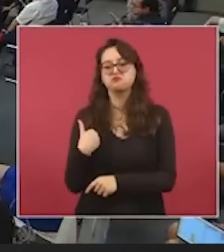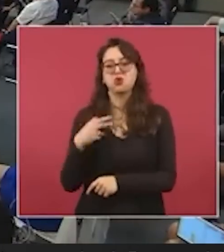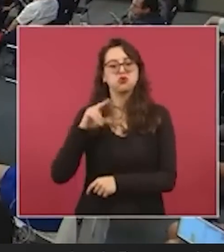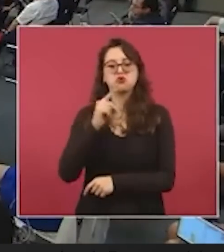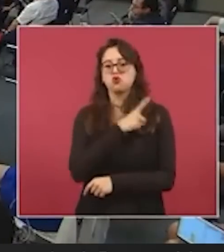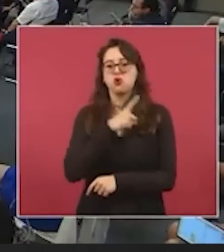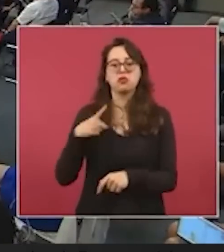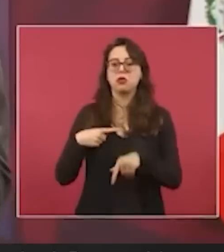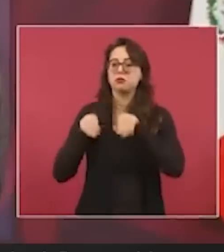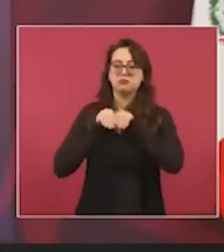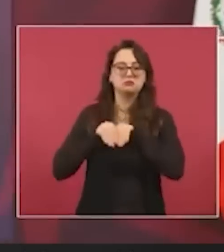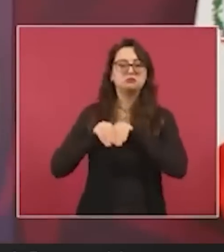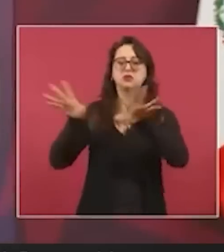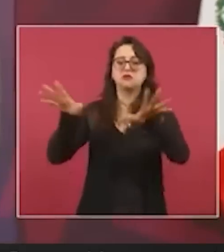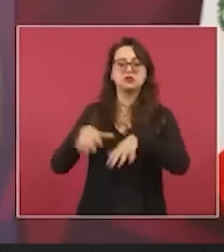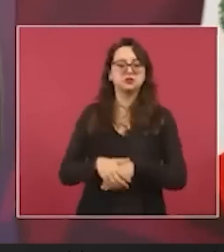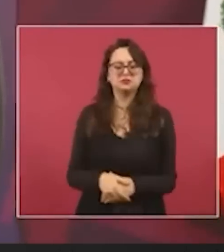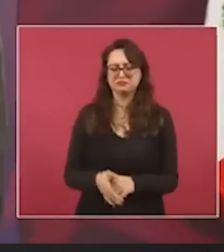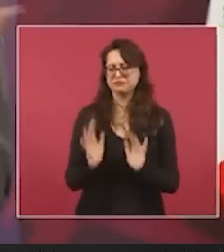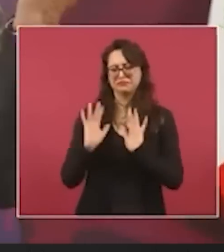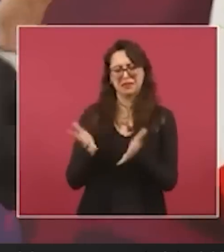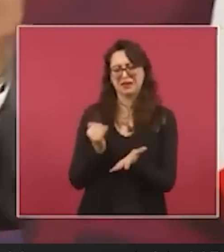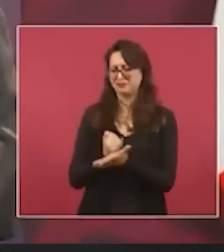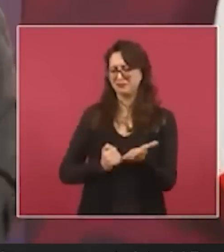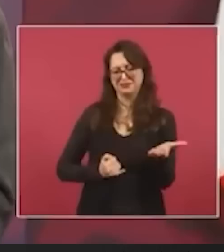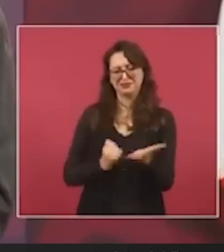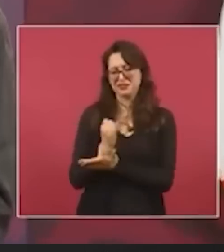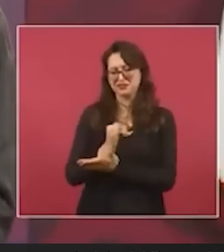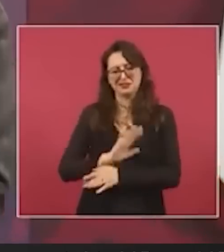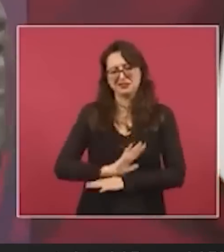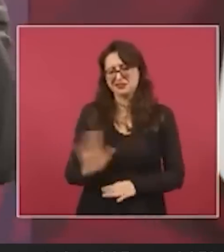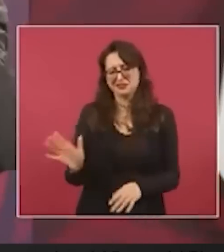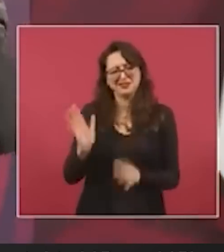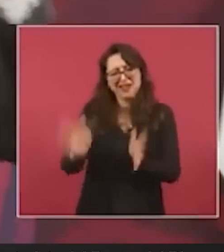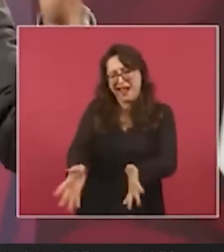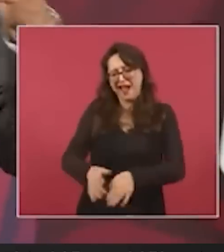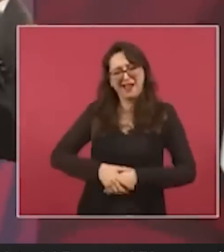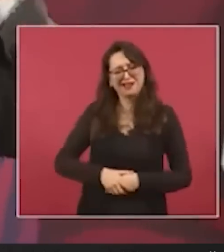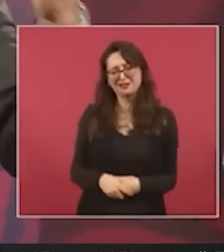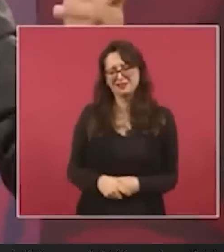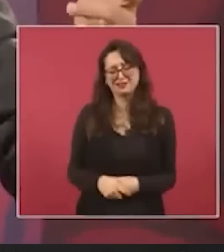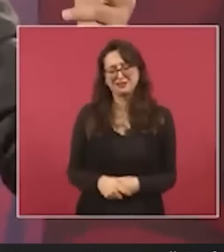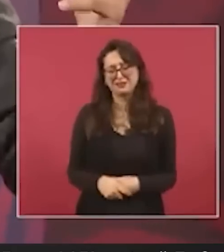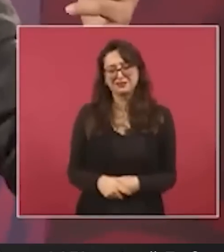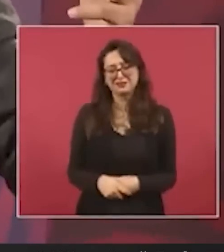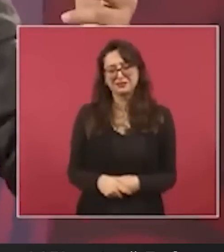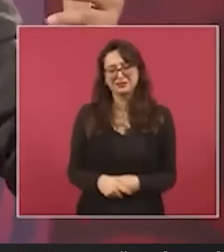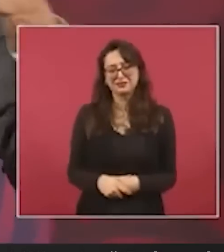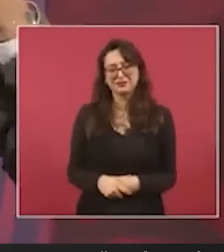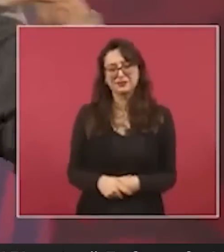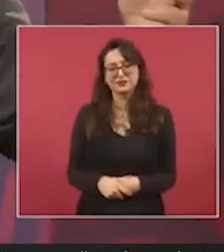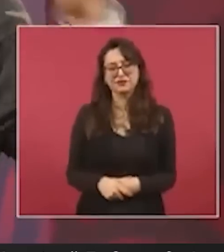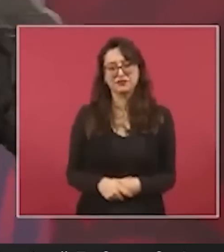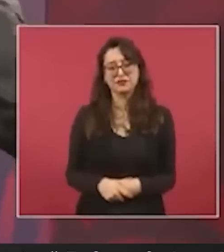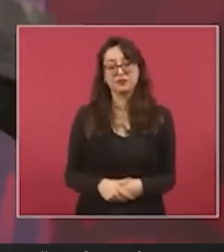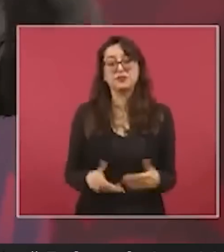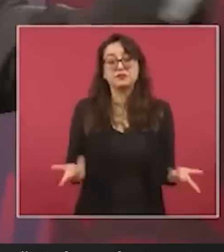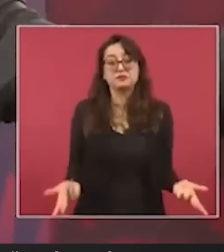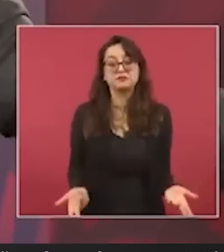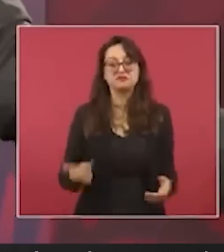No, ya está establecido. Ya está establecido. Es que nosotros habíamos dicho al